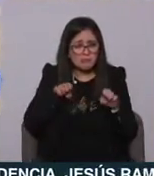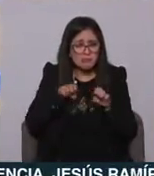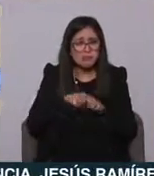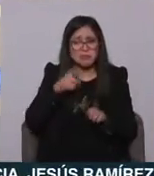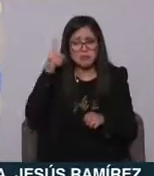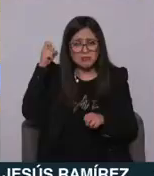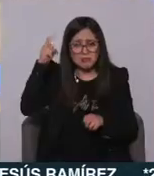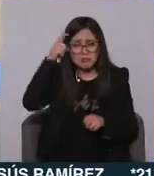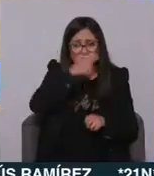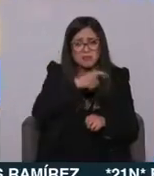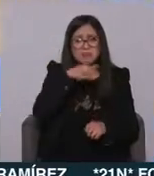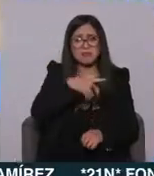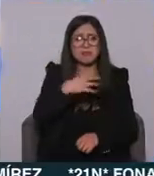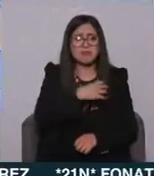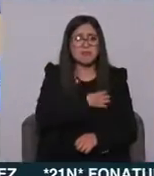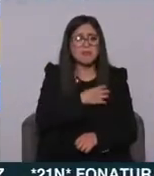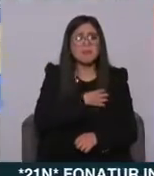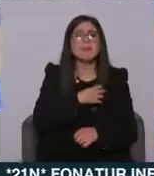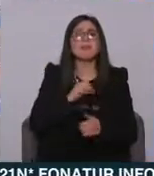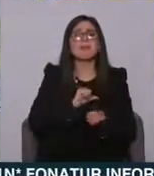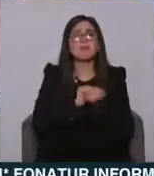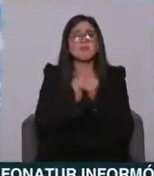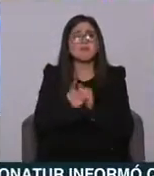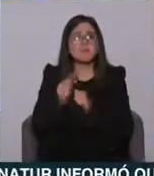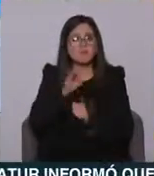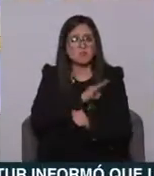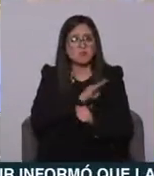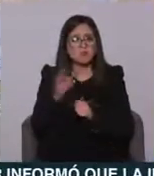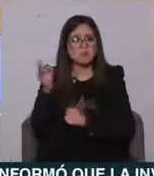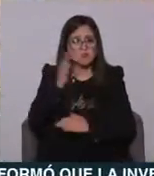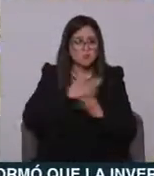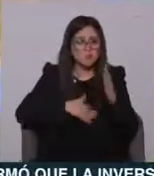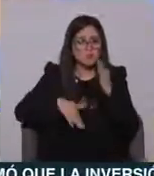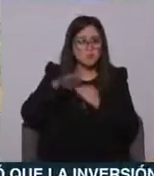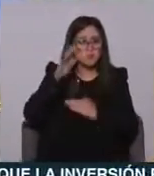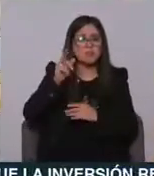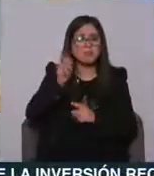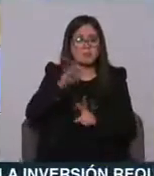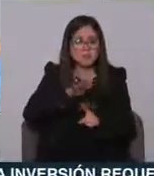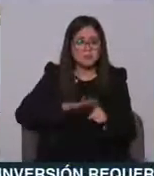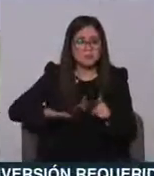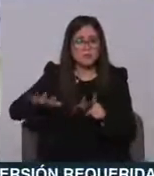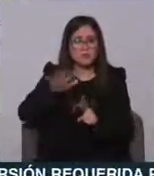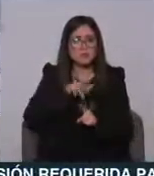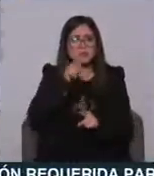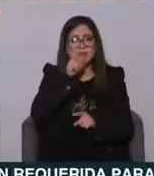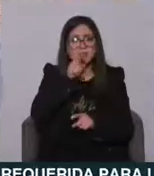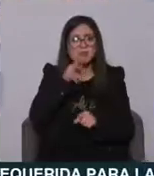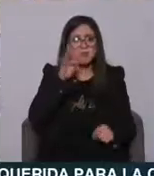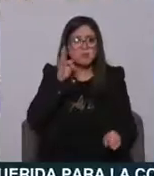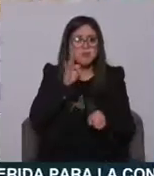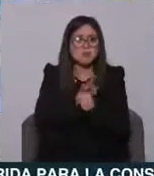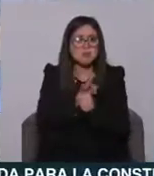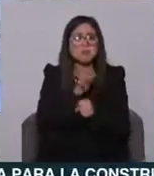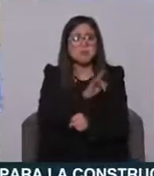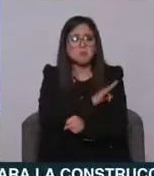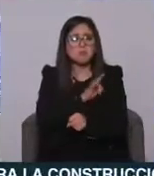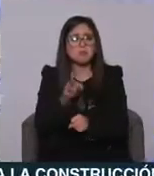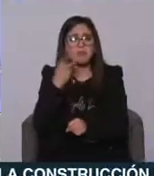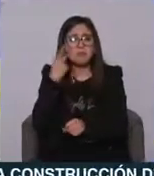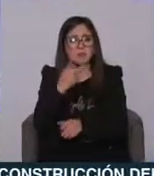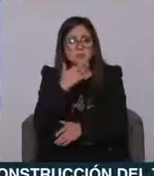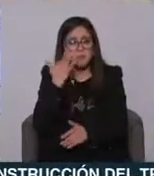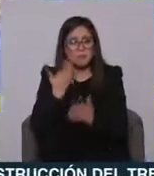la pintura a los capitanes, inclusive tratar de disparar desde fuera del perímetro. La defensa es muy oportuna, no les